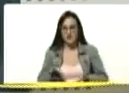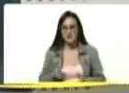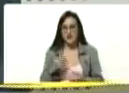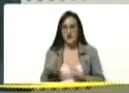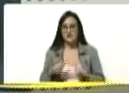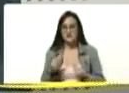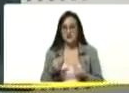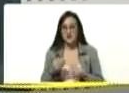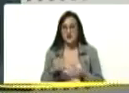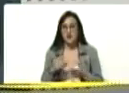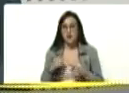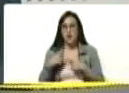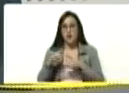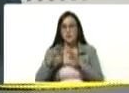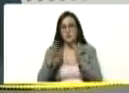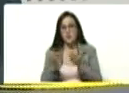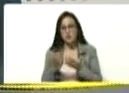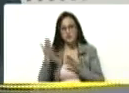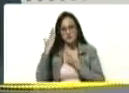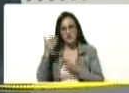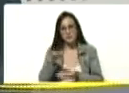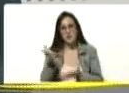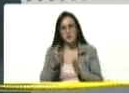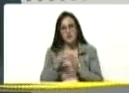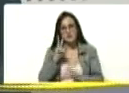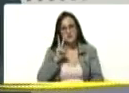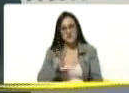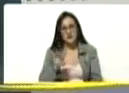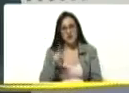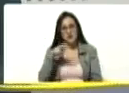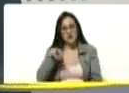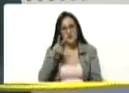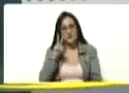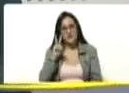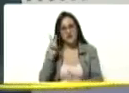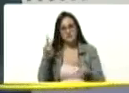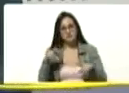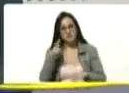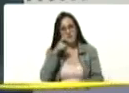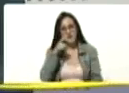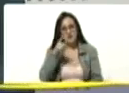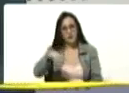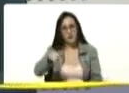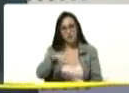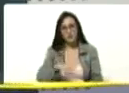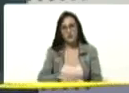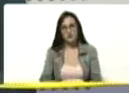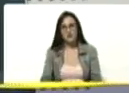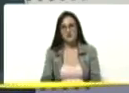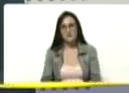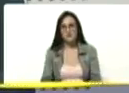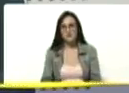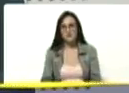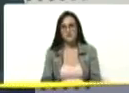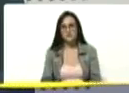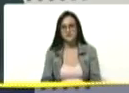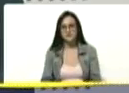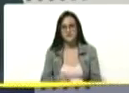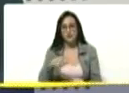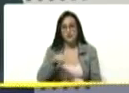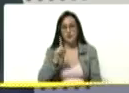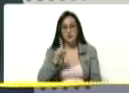el resto del mundo sepa que ustedes los observan y que ellos los observan a ustedes, que están pendientes de ustedes. You are certainly not alone. Y